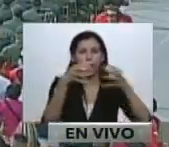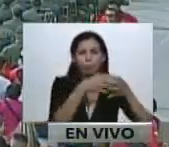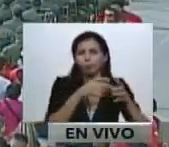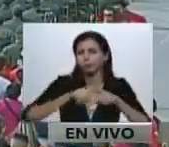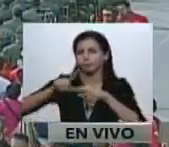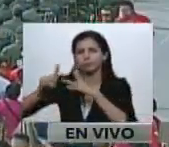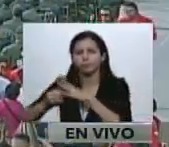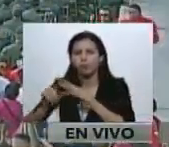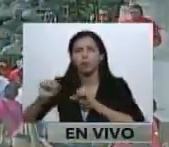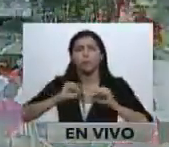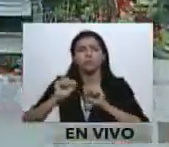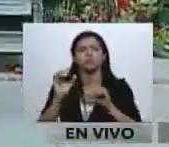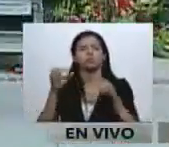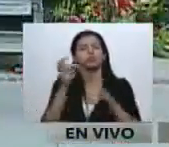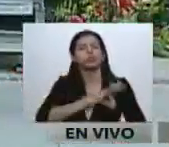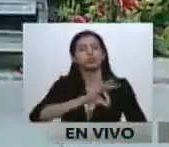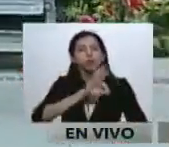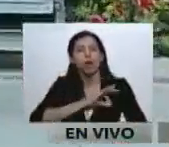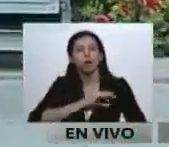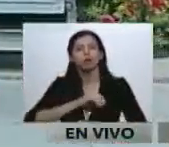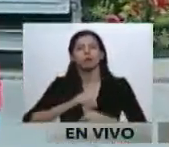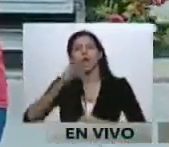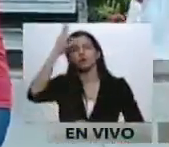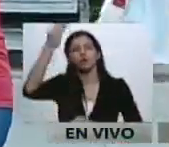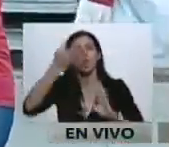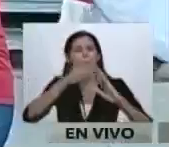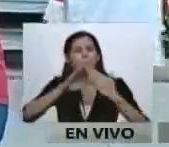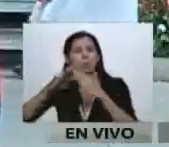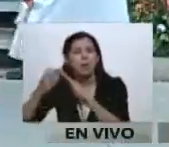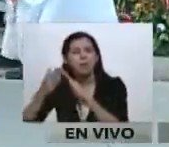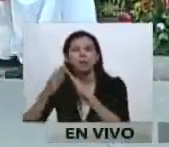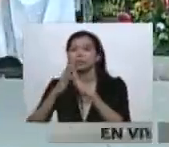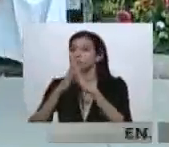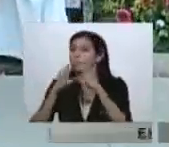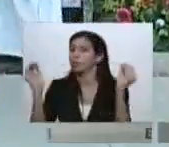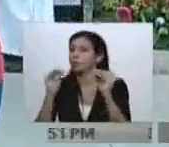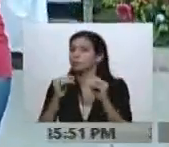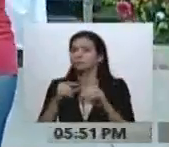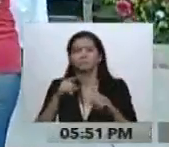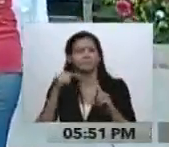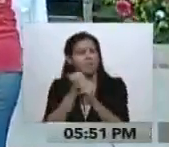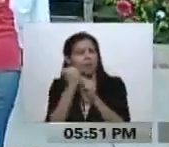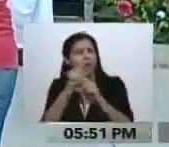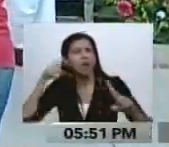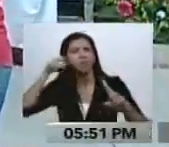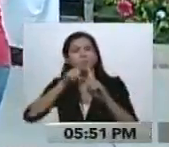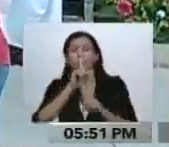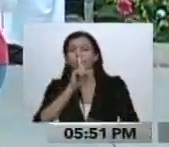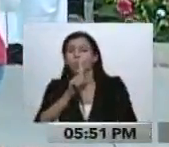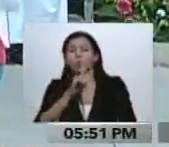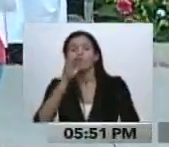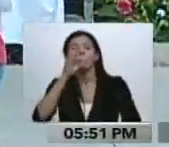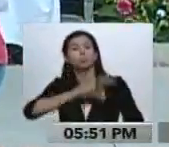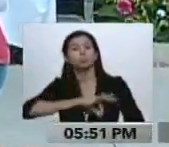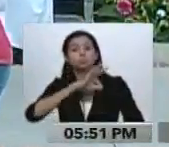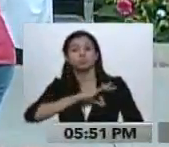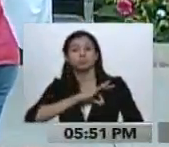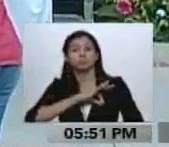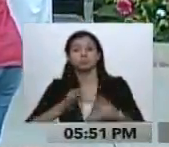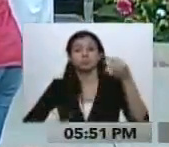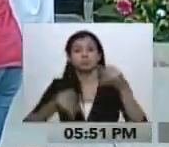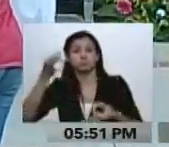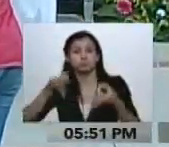grupos, movimientos, consejos comunales que trabajan por la paz y la justicia comunal. Tenemos